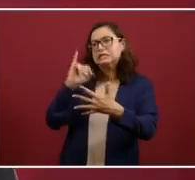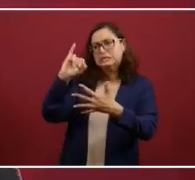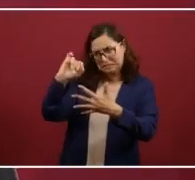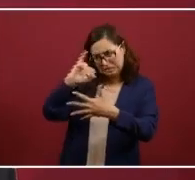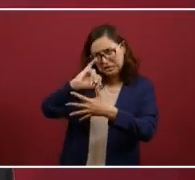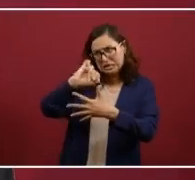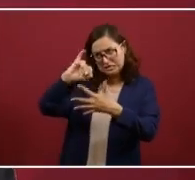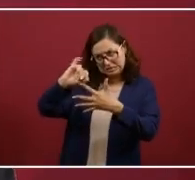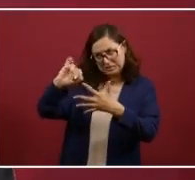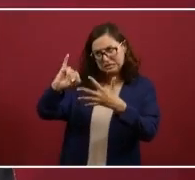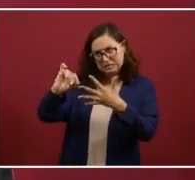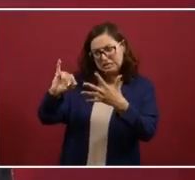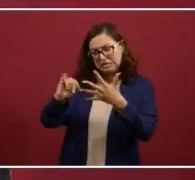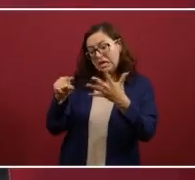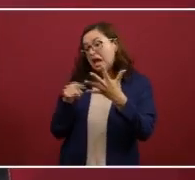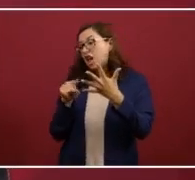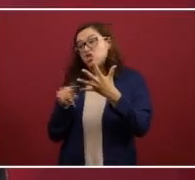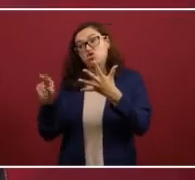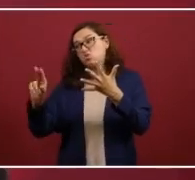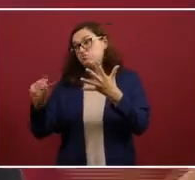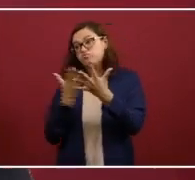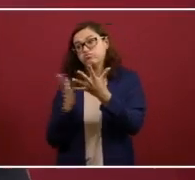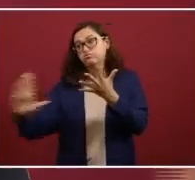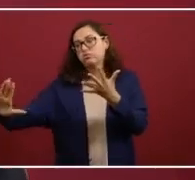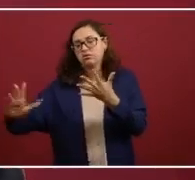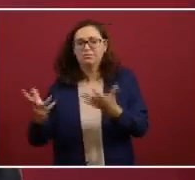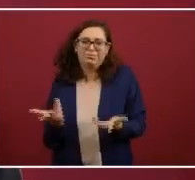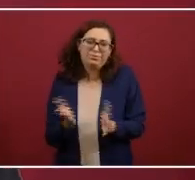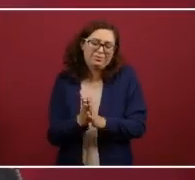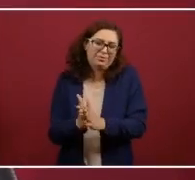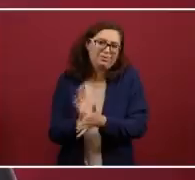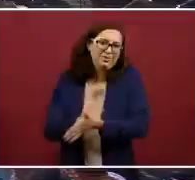eso no se puede hacer. Entonces